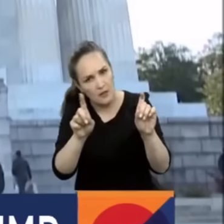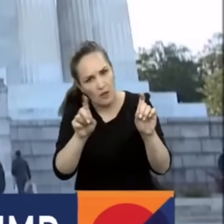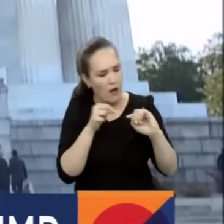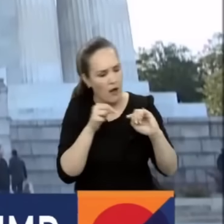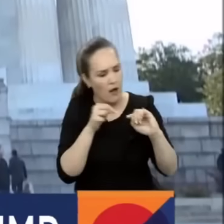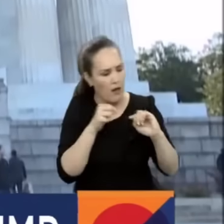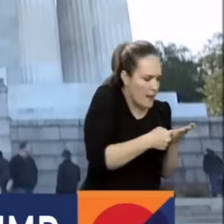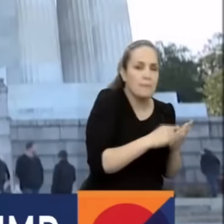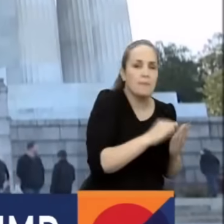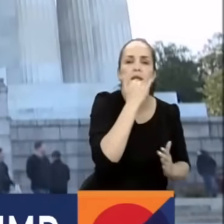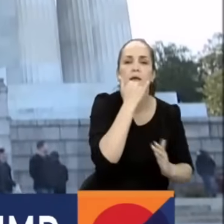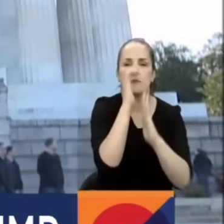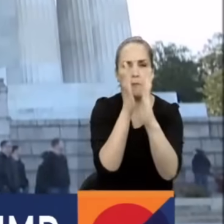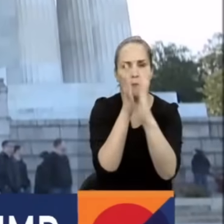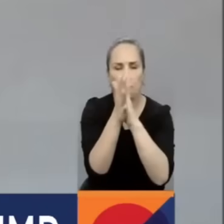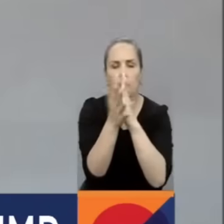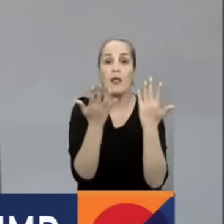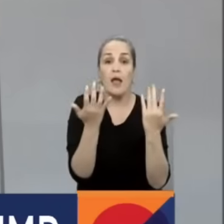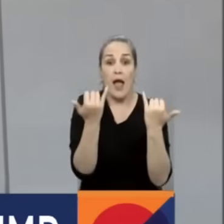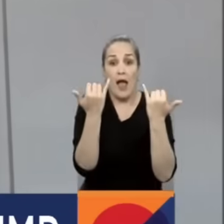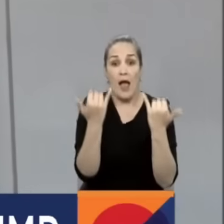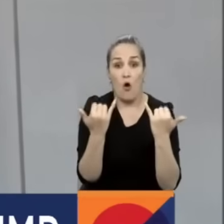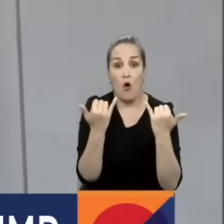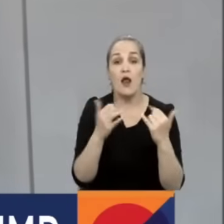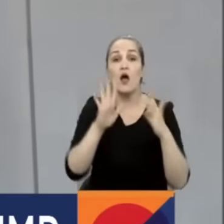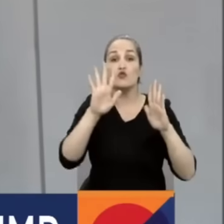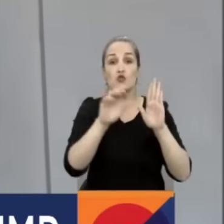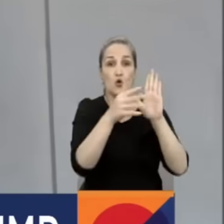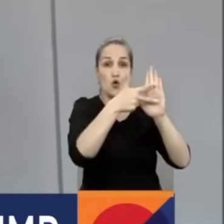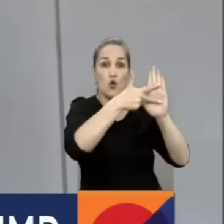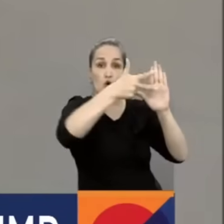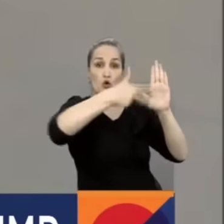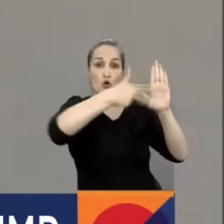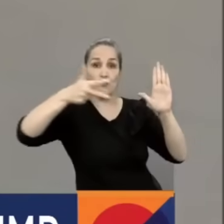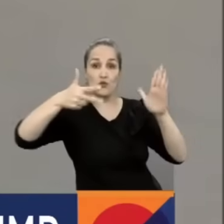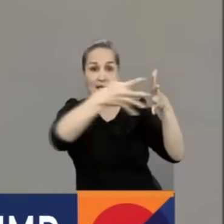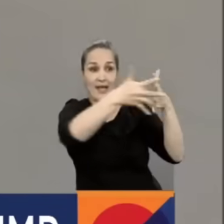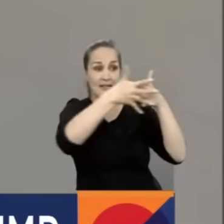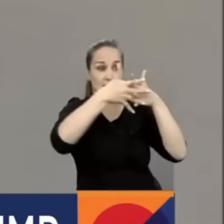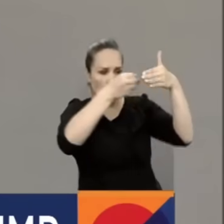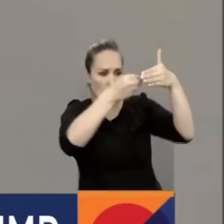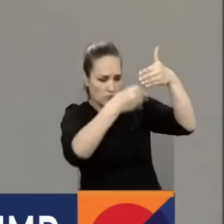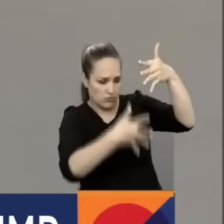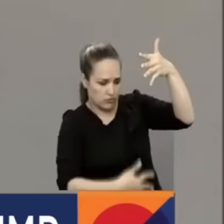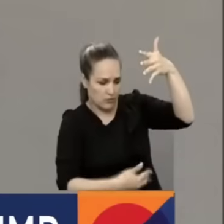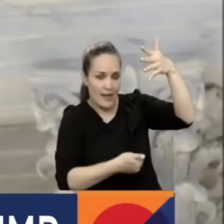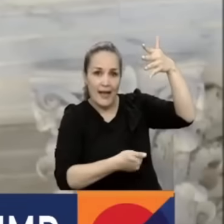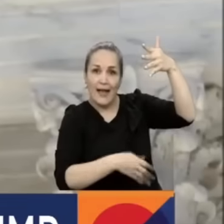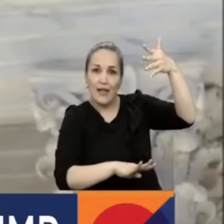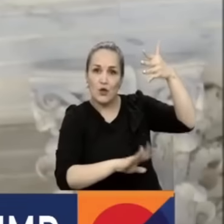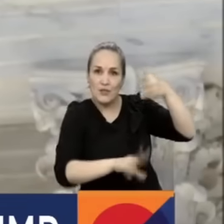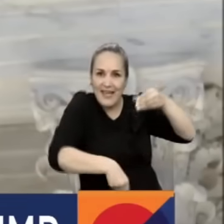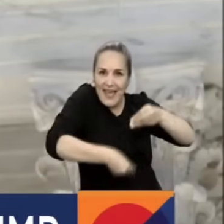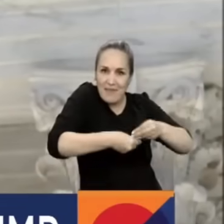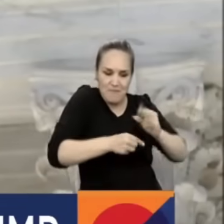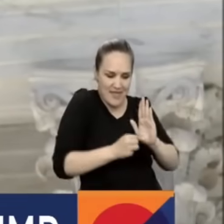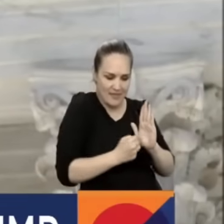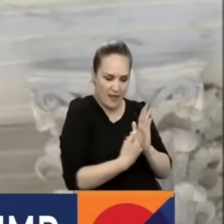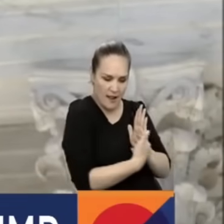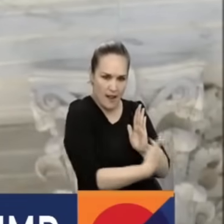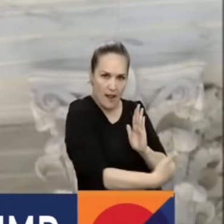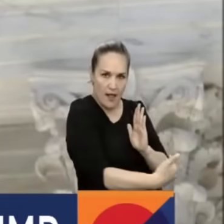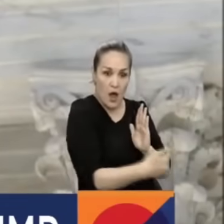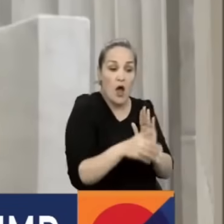¿Qué pasa? Que citando la 14ª enmienda de la Constitución, la Corte Suprema, pero de ese estado,